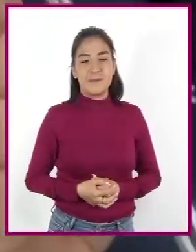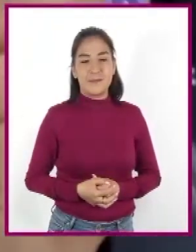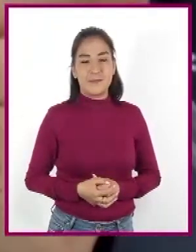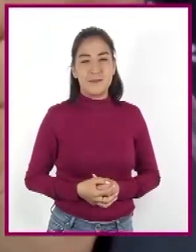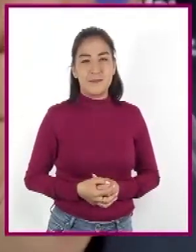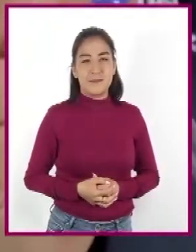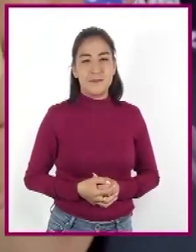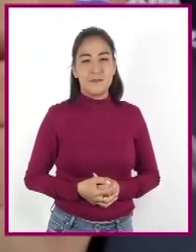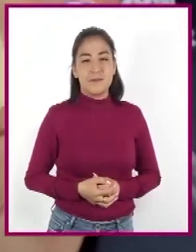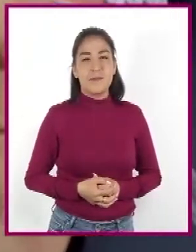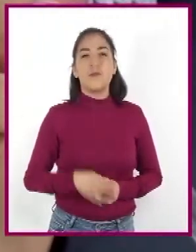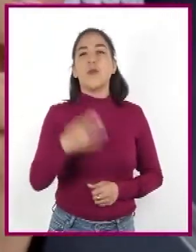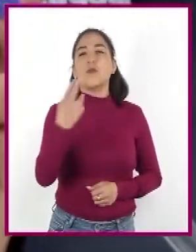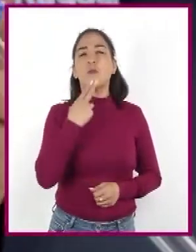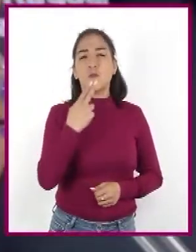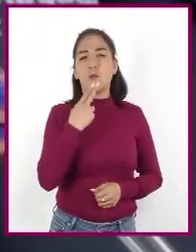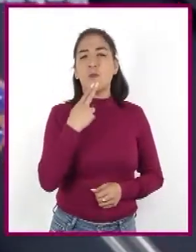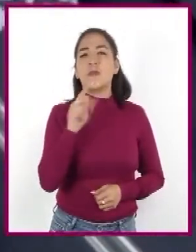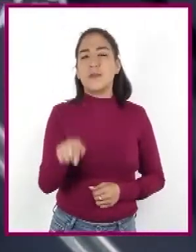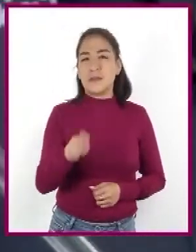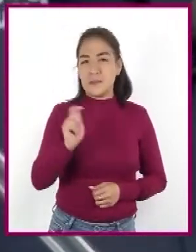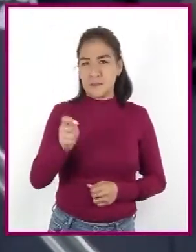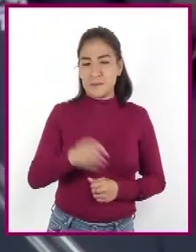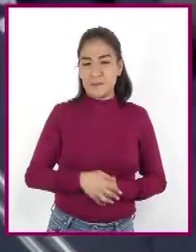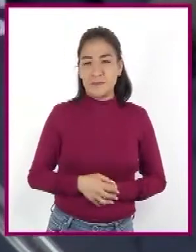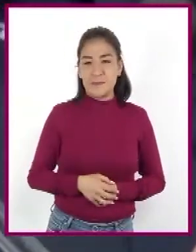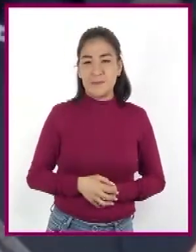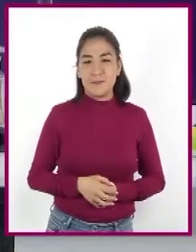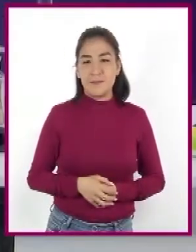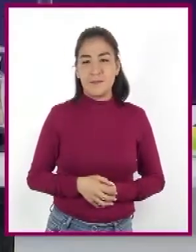Y vamos a utilizar para esto